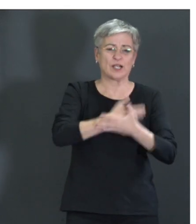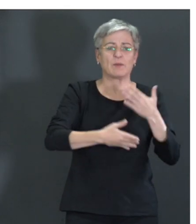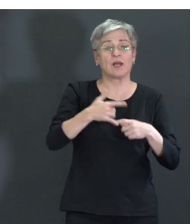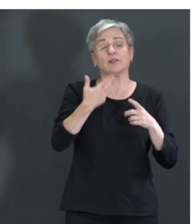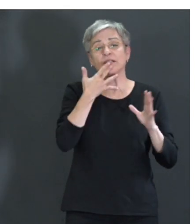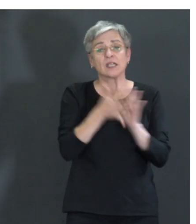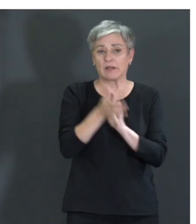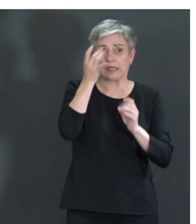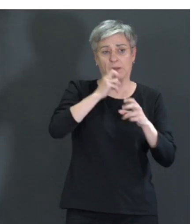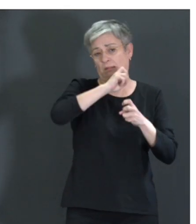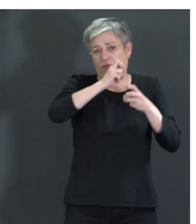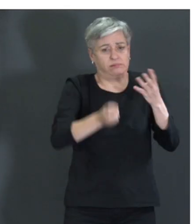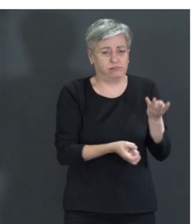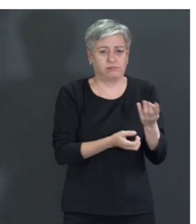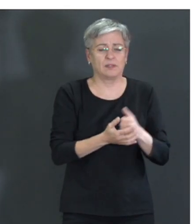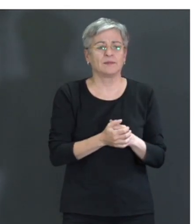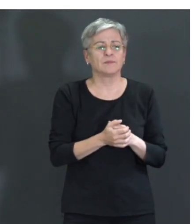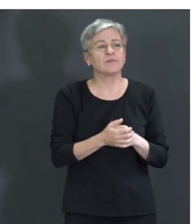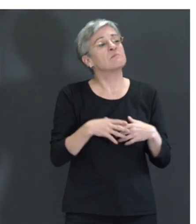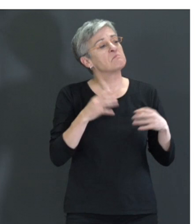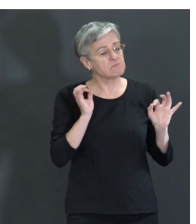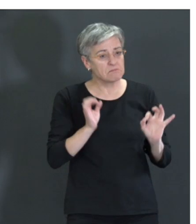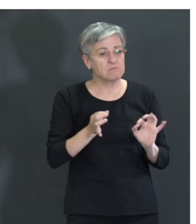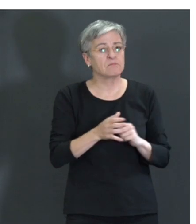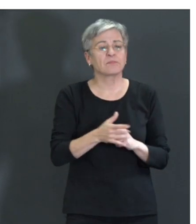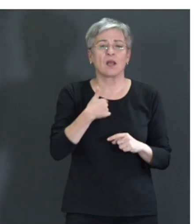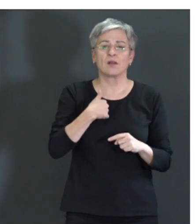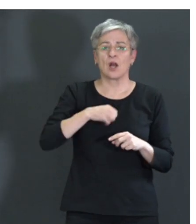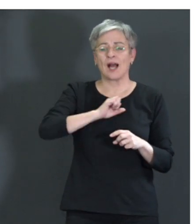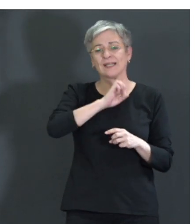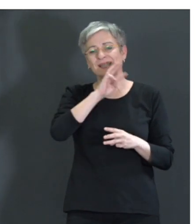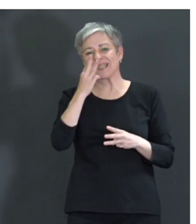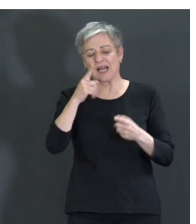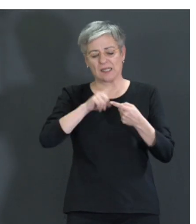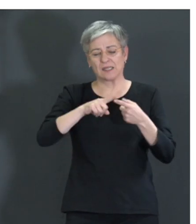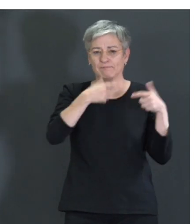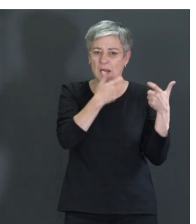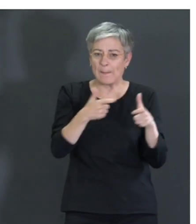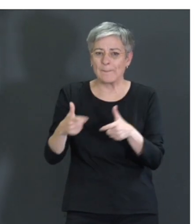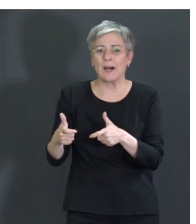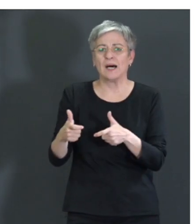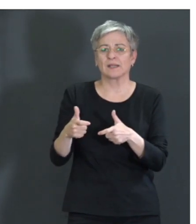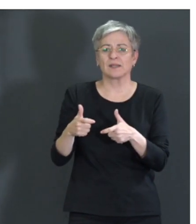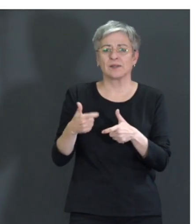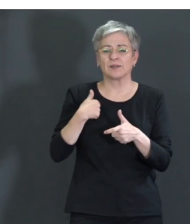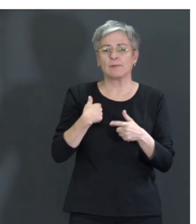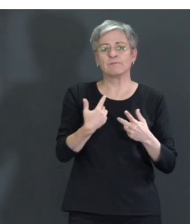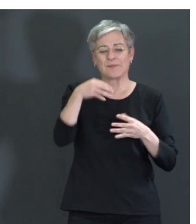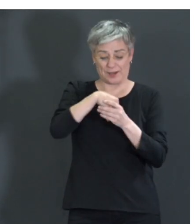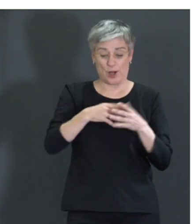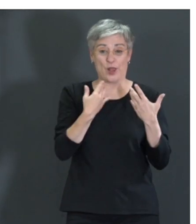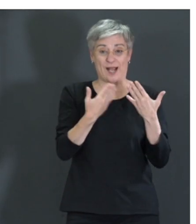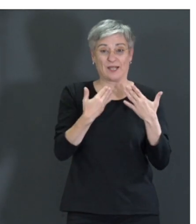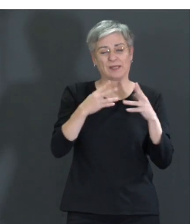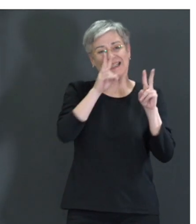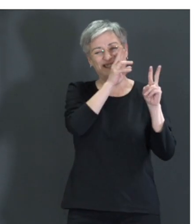ámbito. Bueno, pues tenemos como tres apartados, ¿no? Dentro de esta entrevista